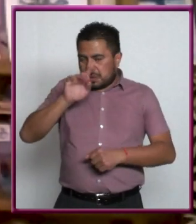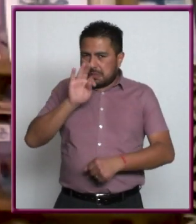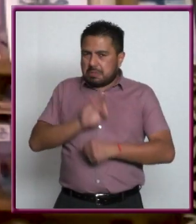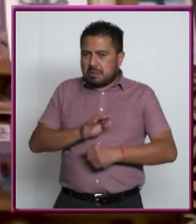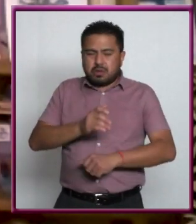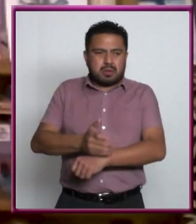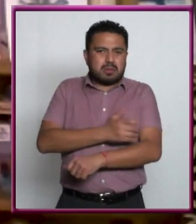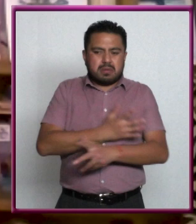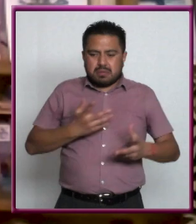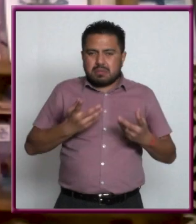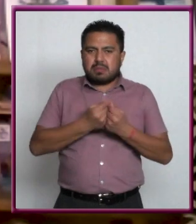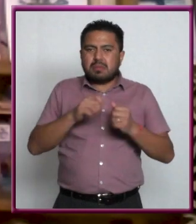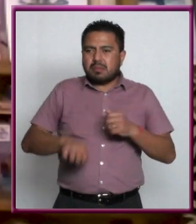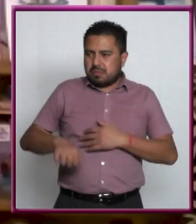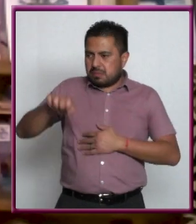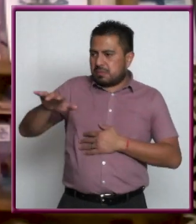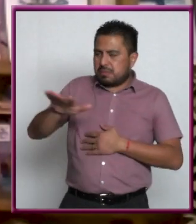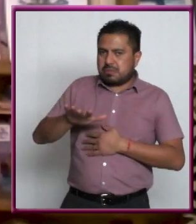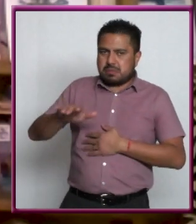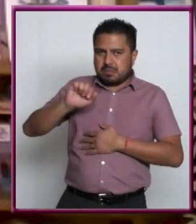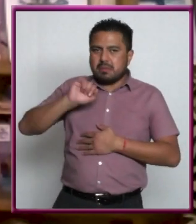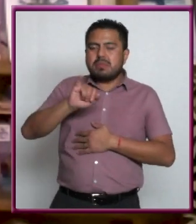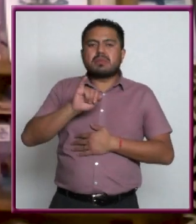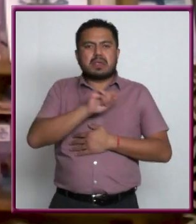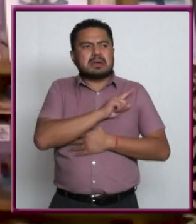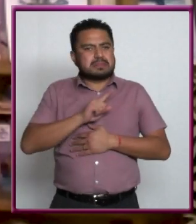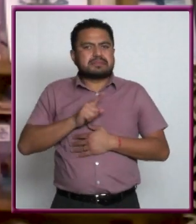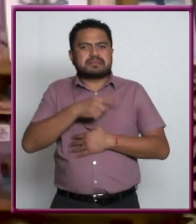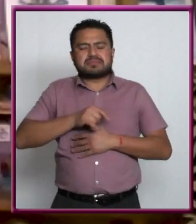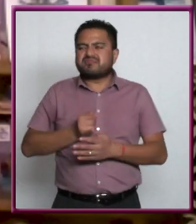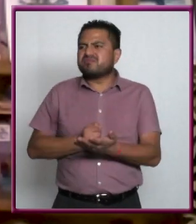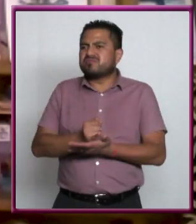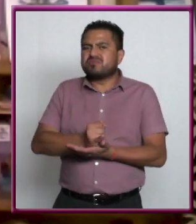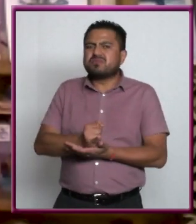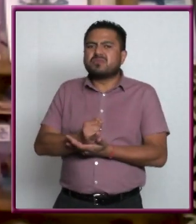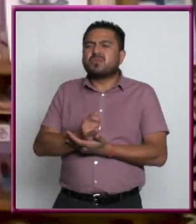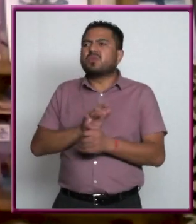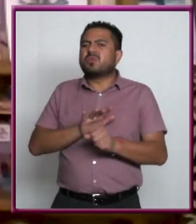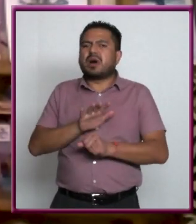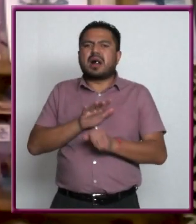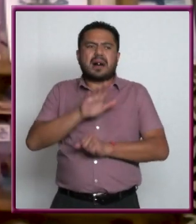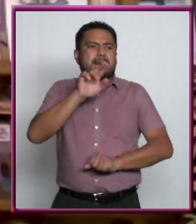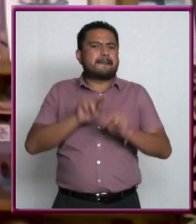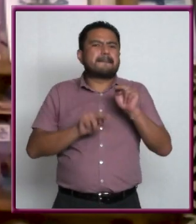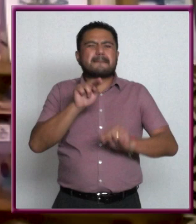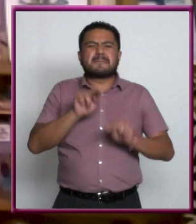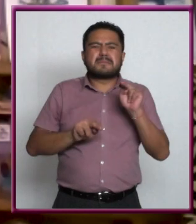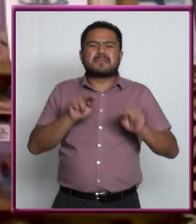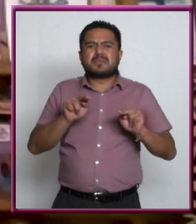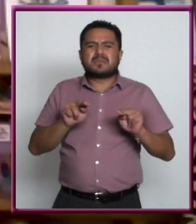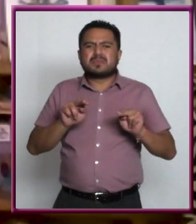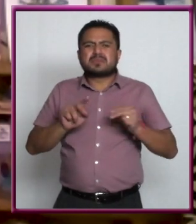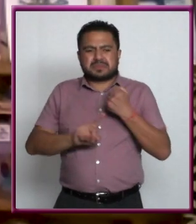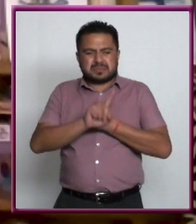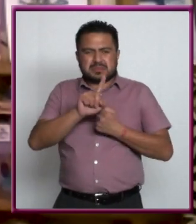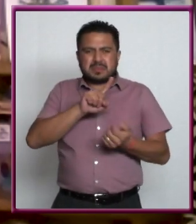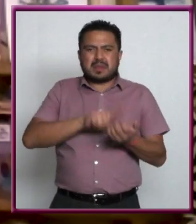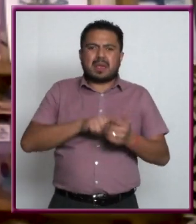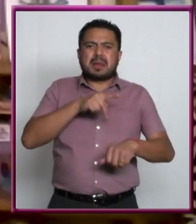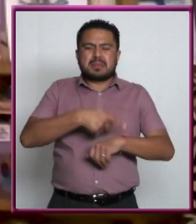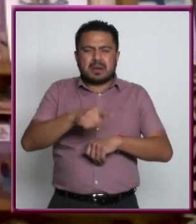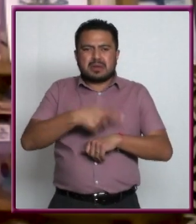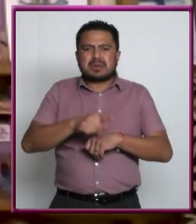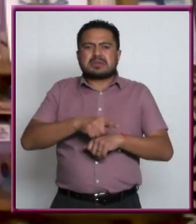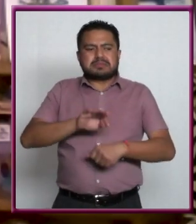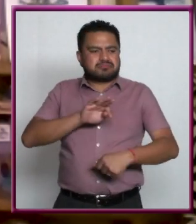esta asesoría o acompañamiento de un adulto, sí sería cuestión de determinar el grado de